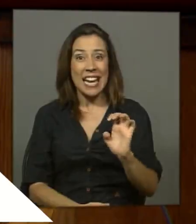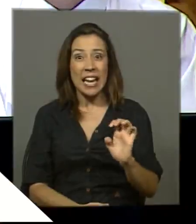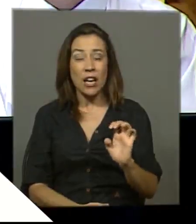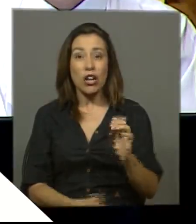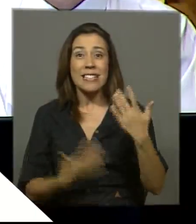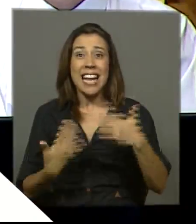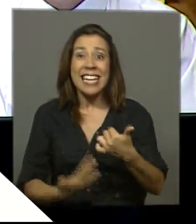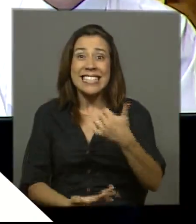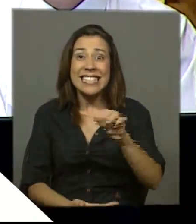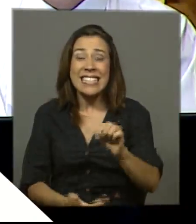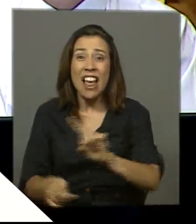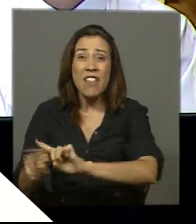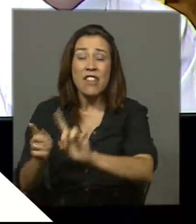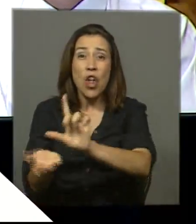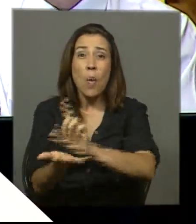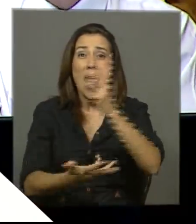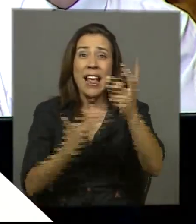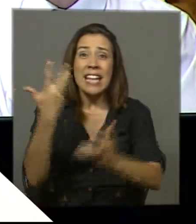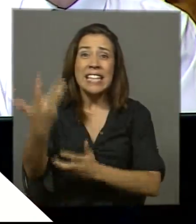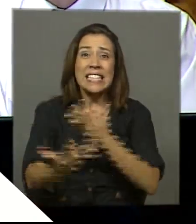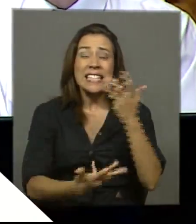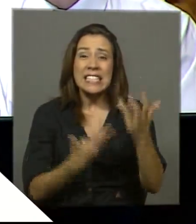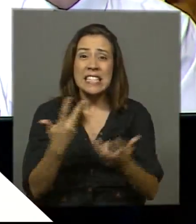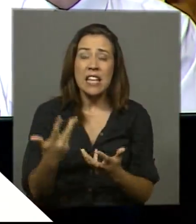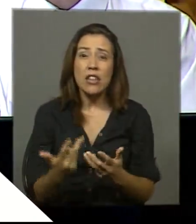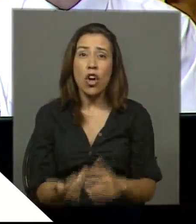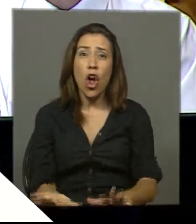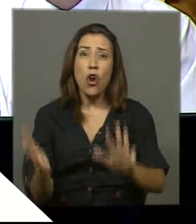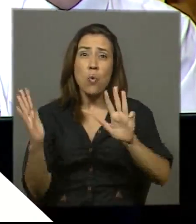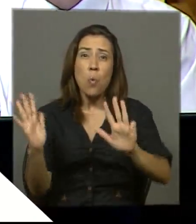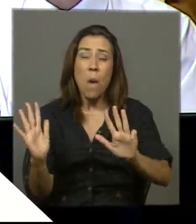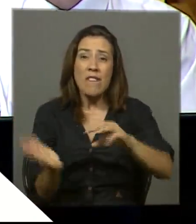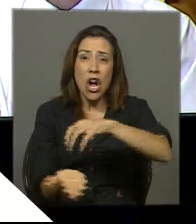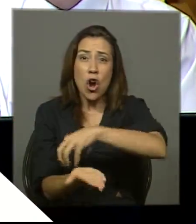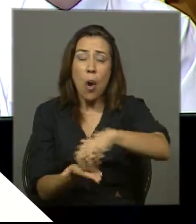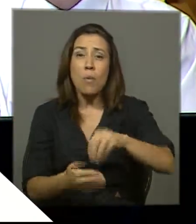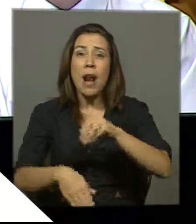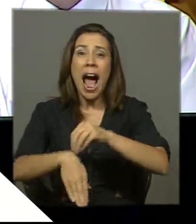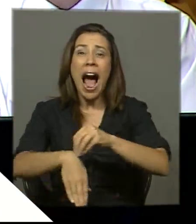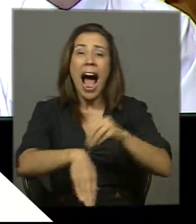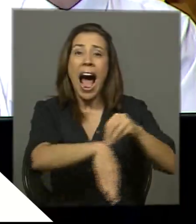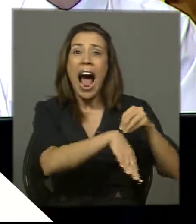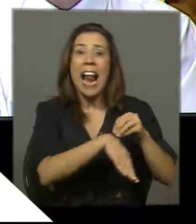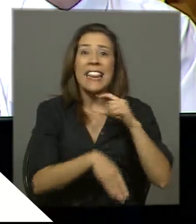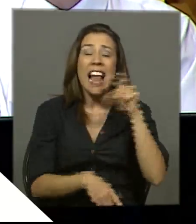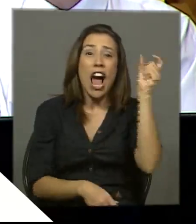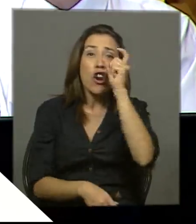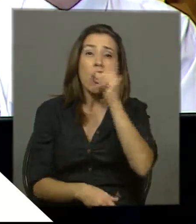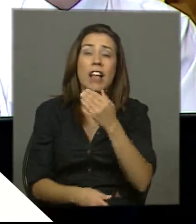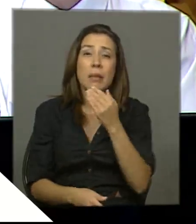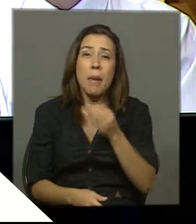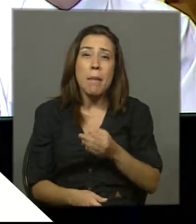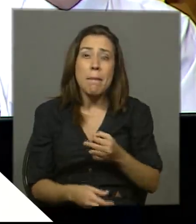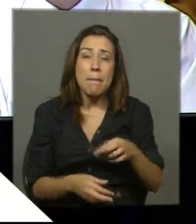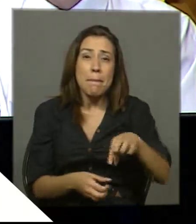habían 60 focos de incendio y nueve comunas en alerta roja incluida la provincia del cardenal caro